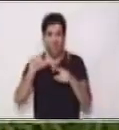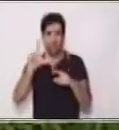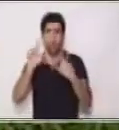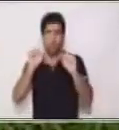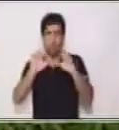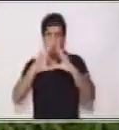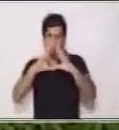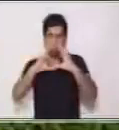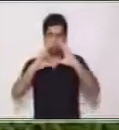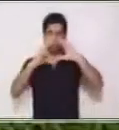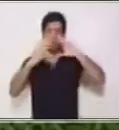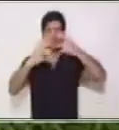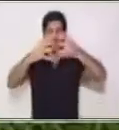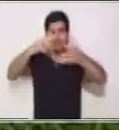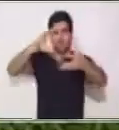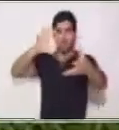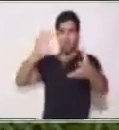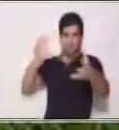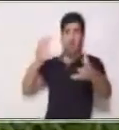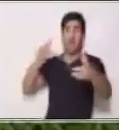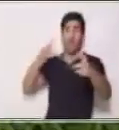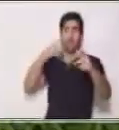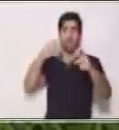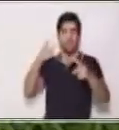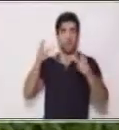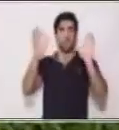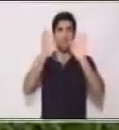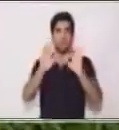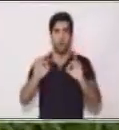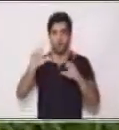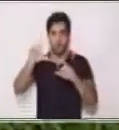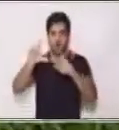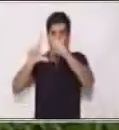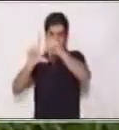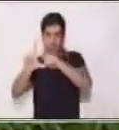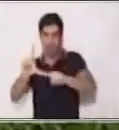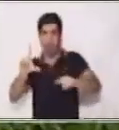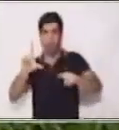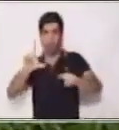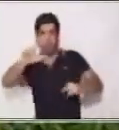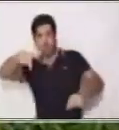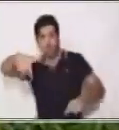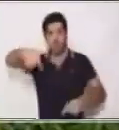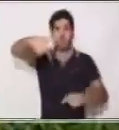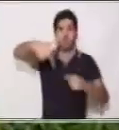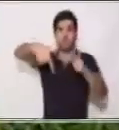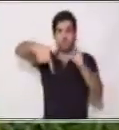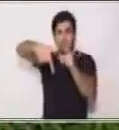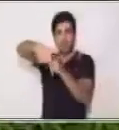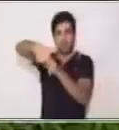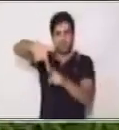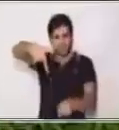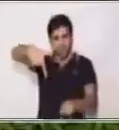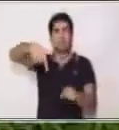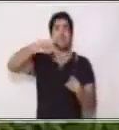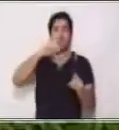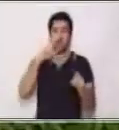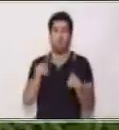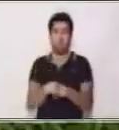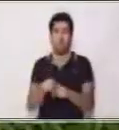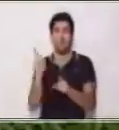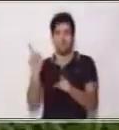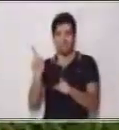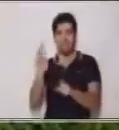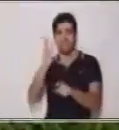en el espacio, vamos a tener esta otra medida que es largo. Y entonces vemos las 3 dimensiones acá